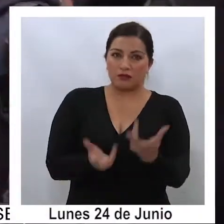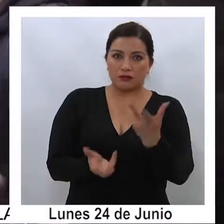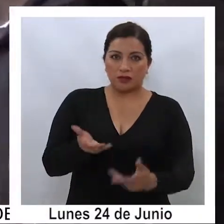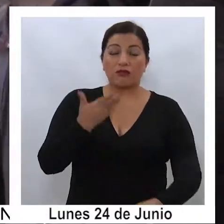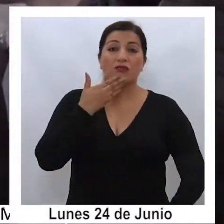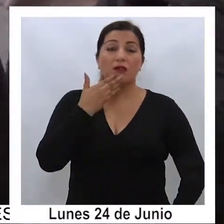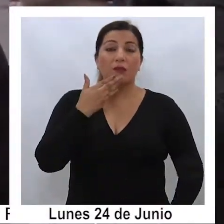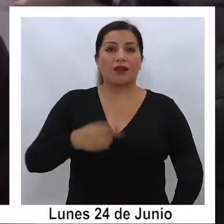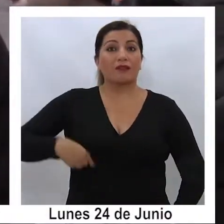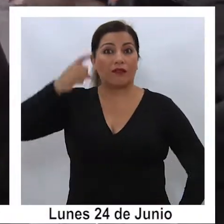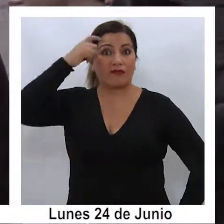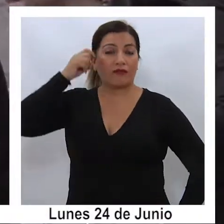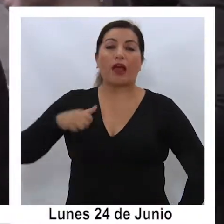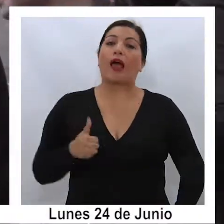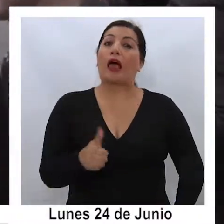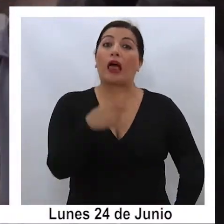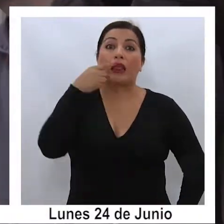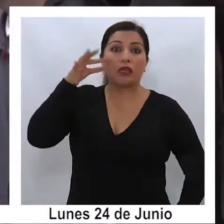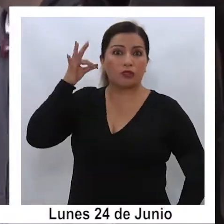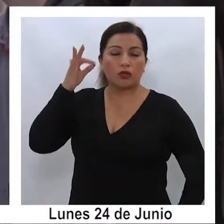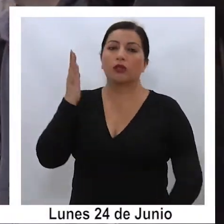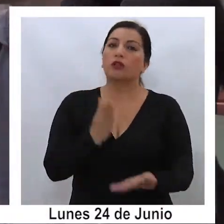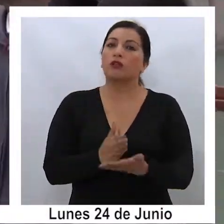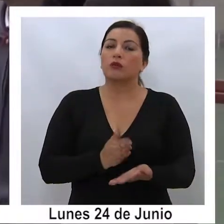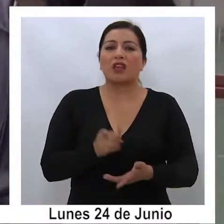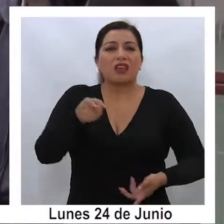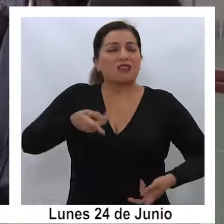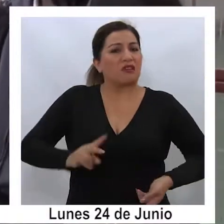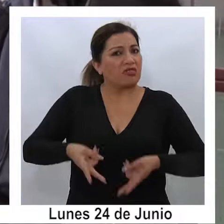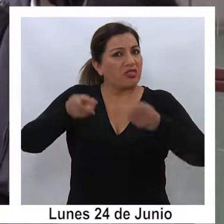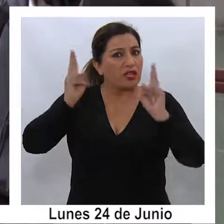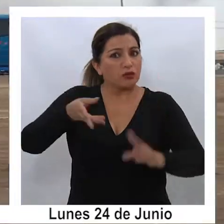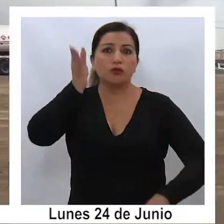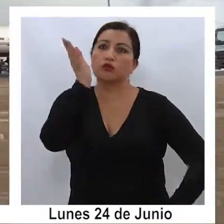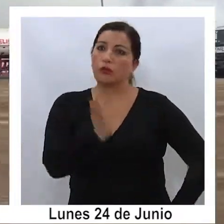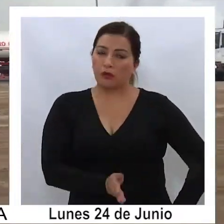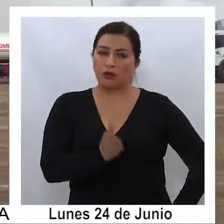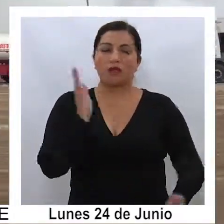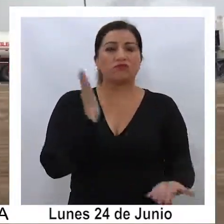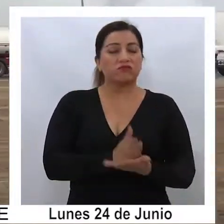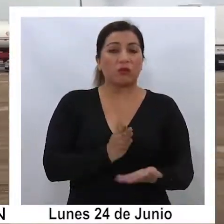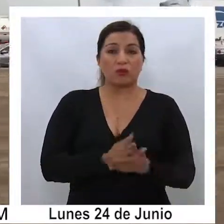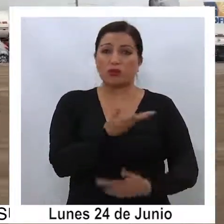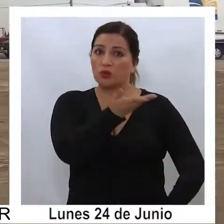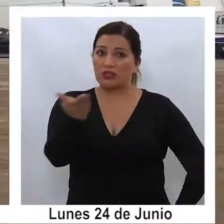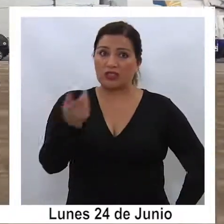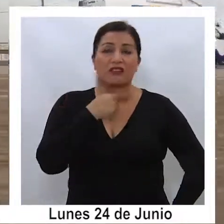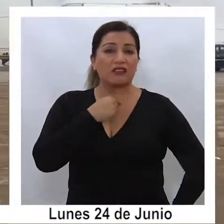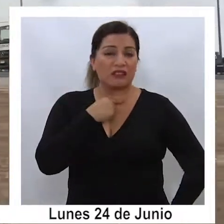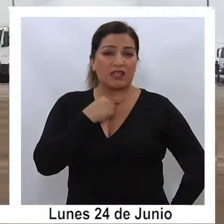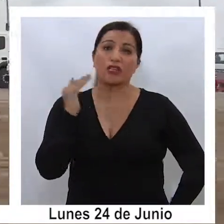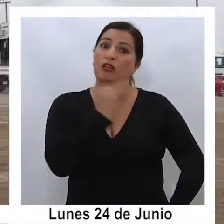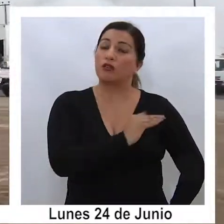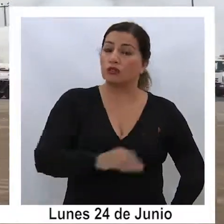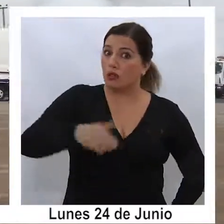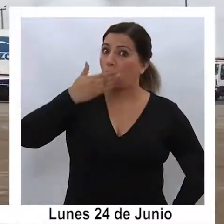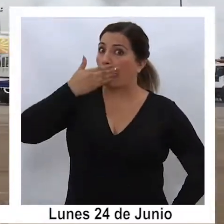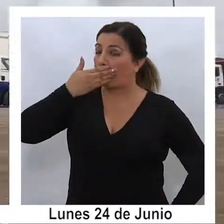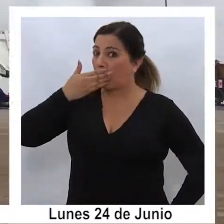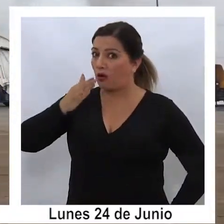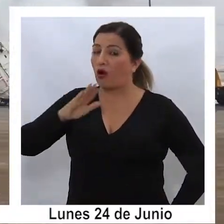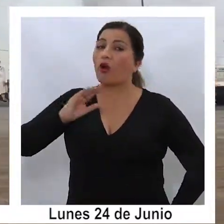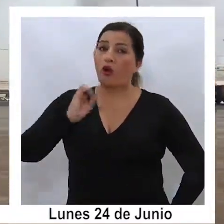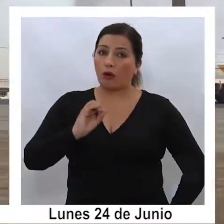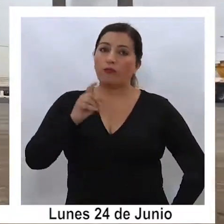recordarle a los directores de los colegios que tienen la potestad de suspender las clases si estiman que el bienestar de los niños está